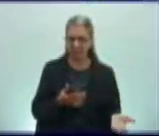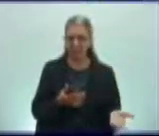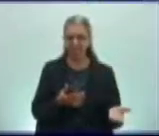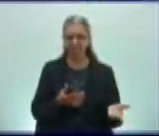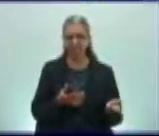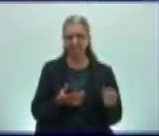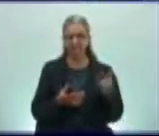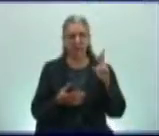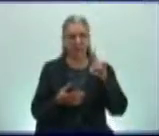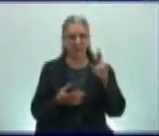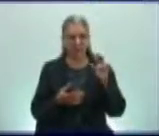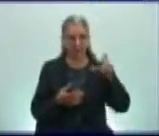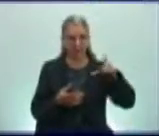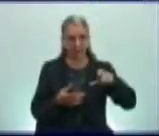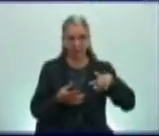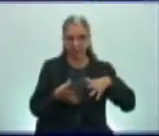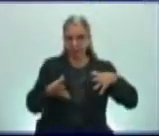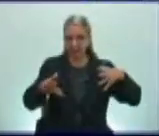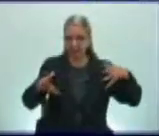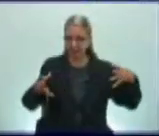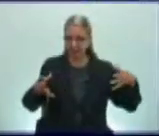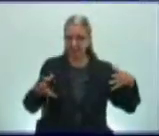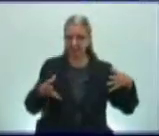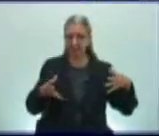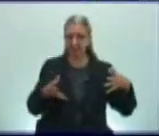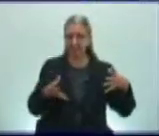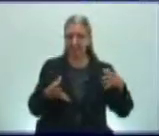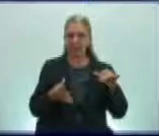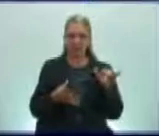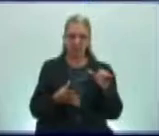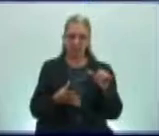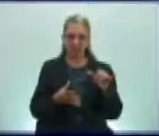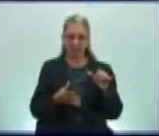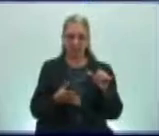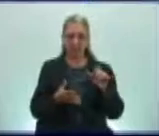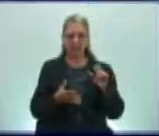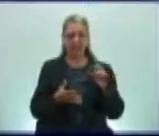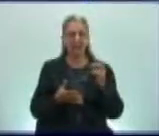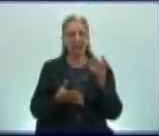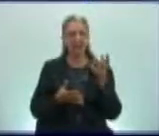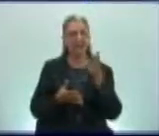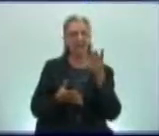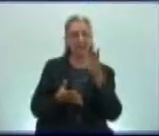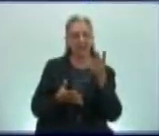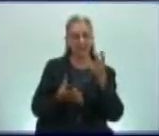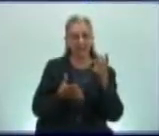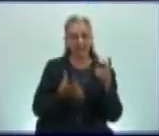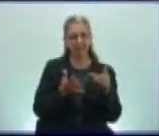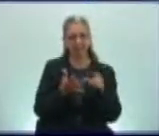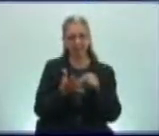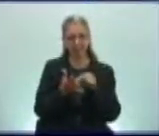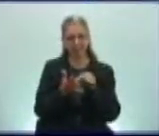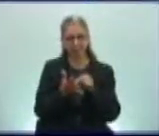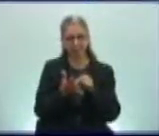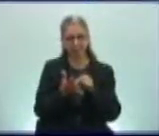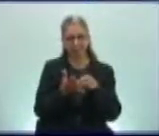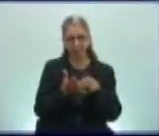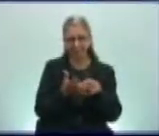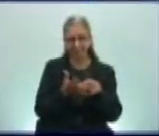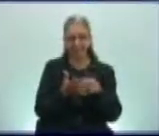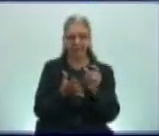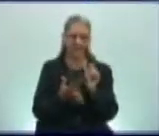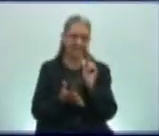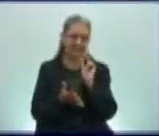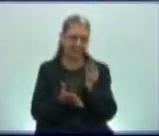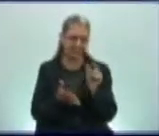rueda grande a la mayor, que va a ser igual al triplo de la rueda pequeña. Fíjense bien